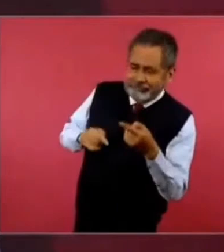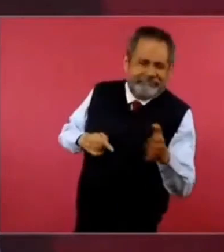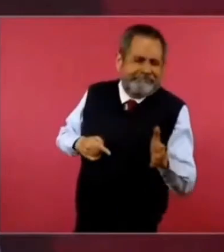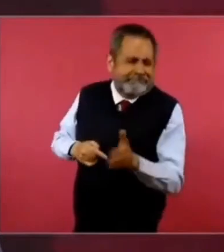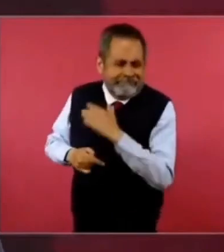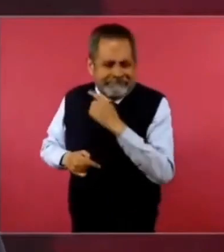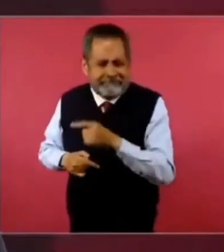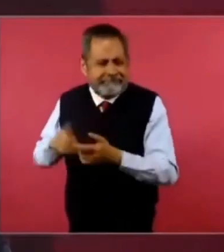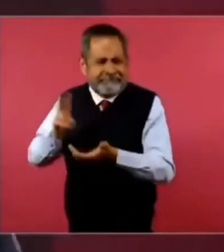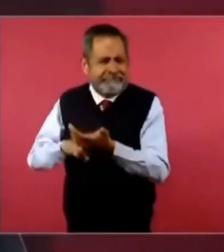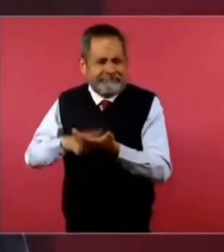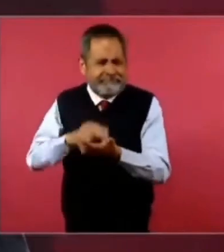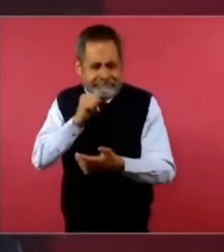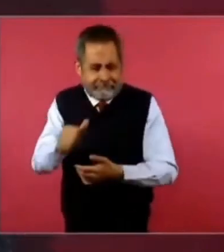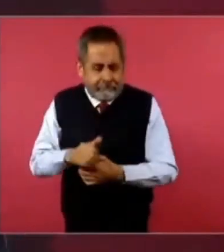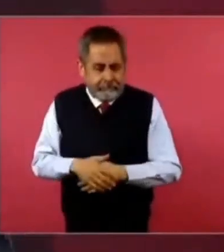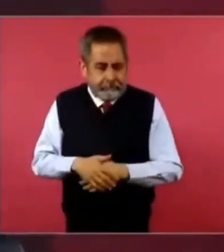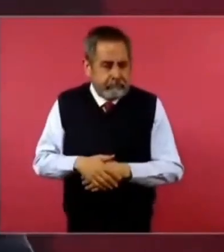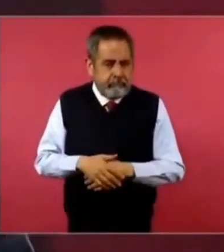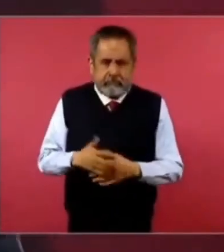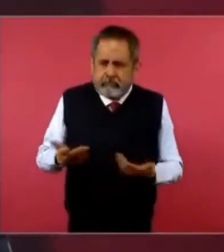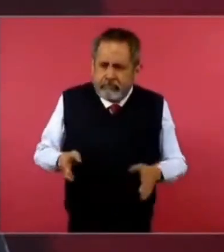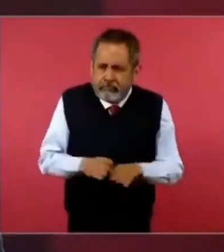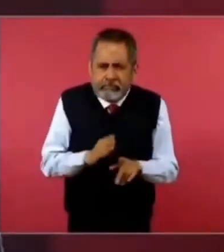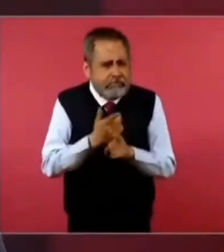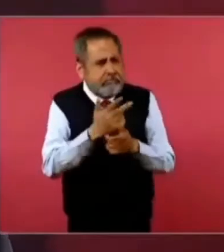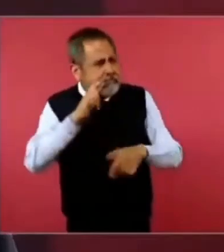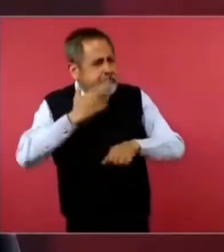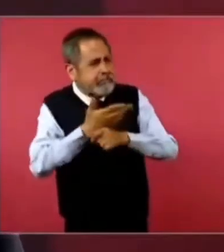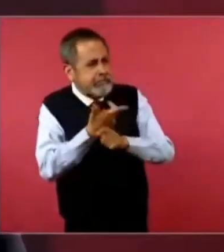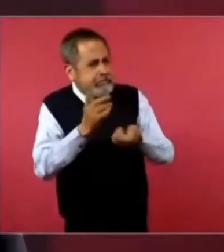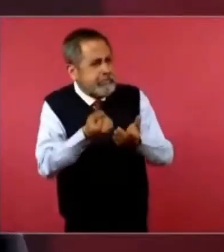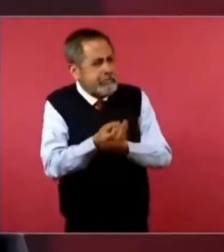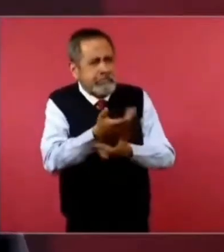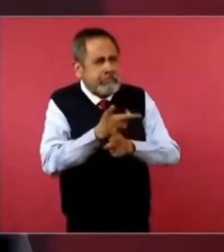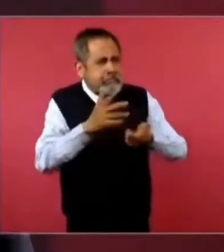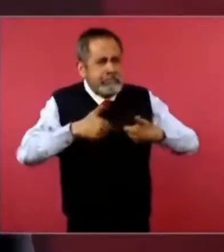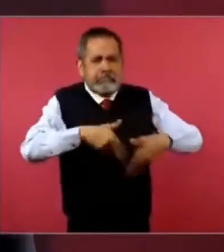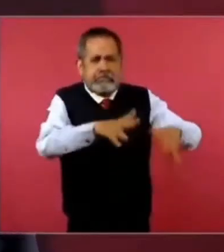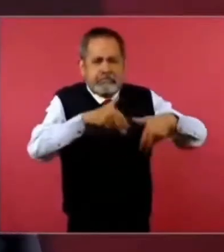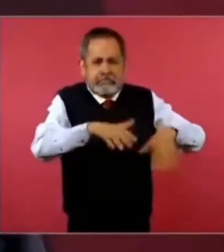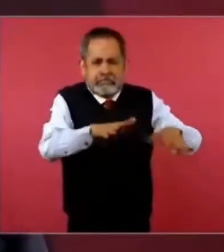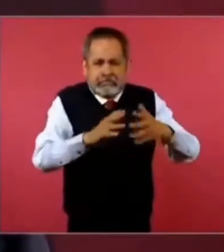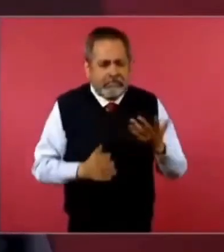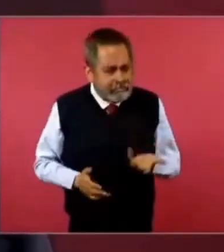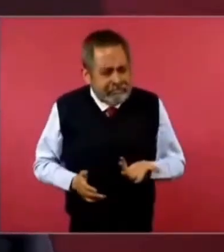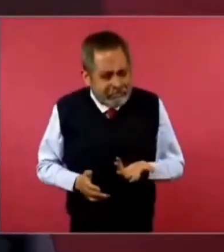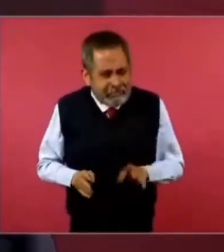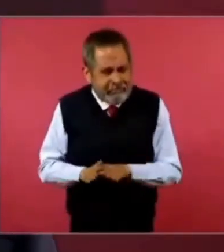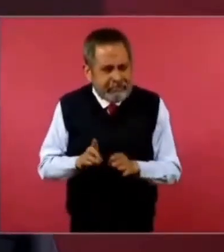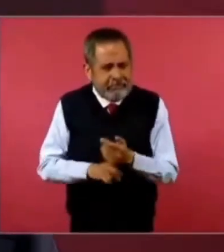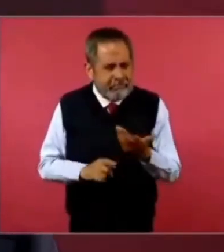¿sí?, con dejar en libertad a los responsables, porque también